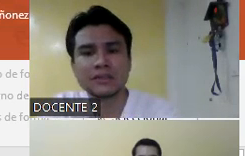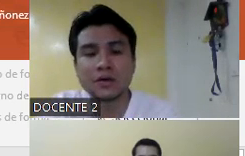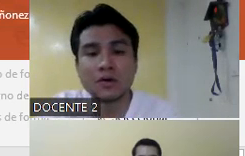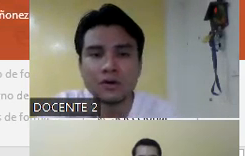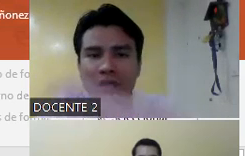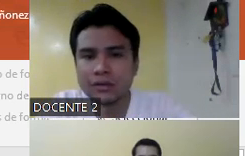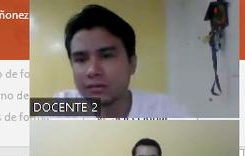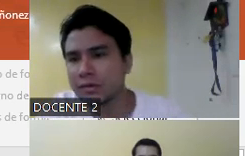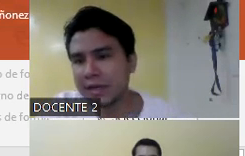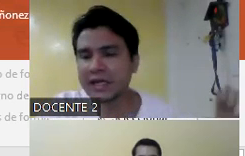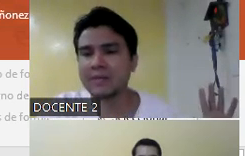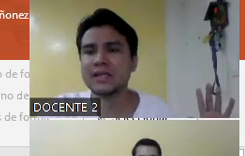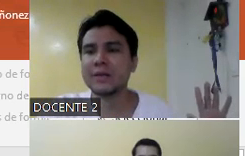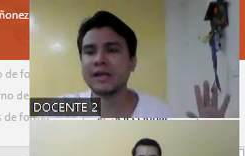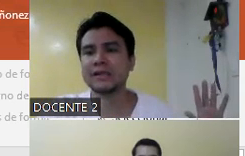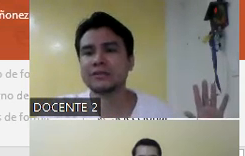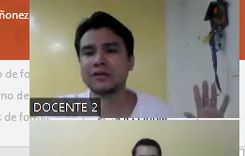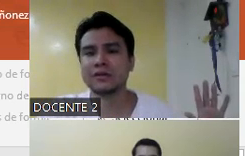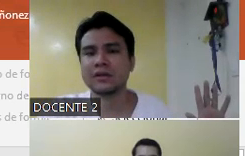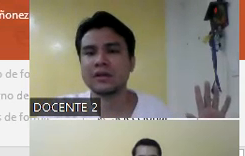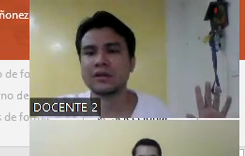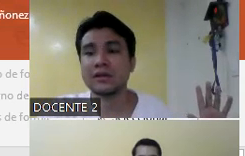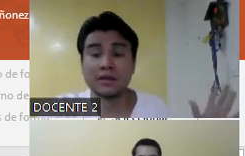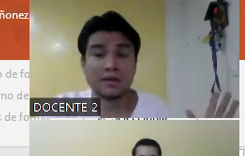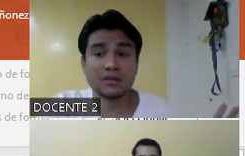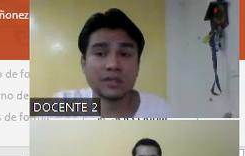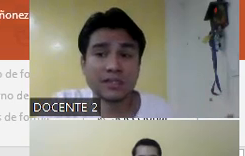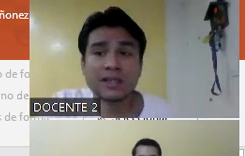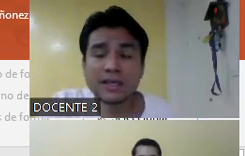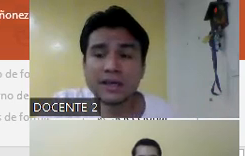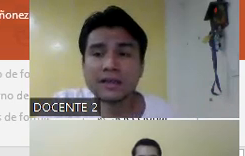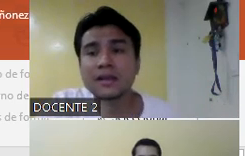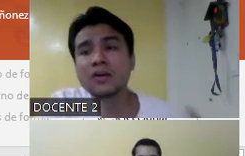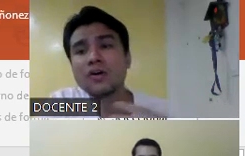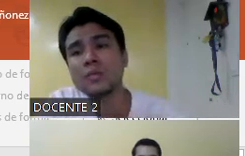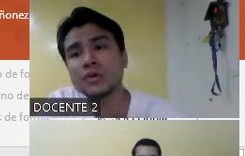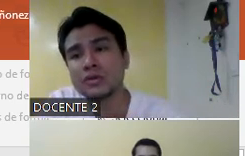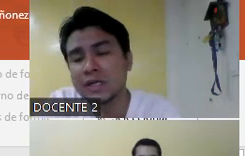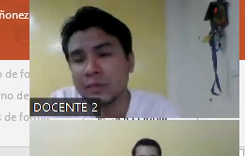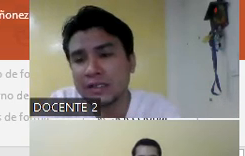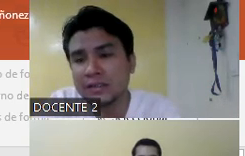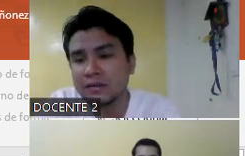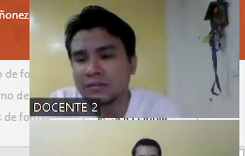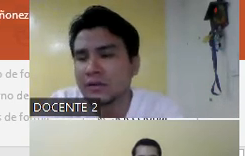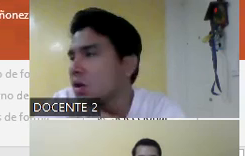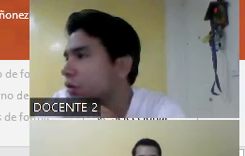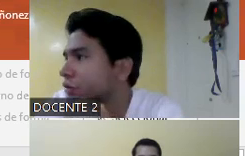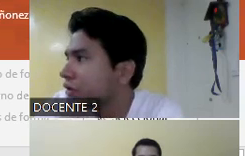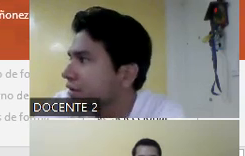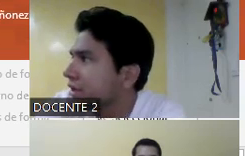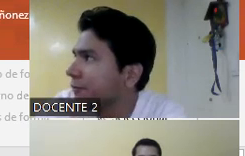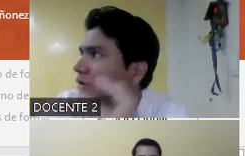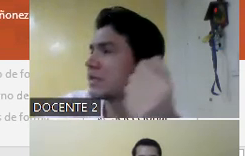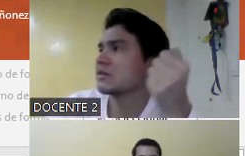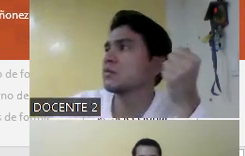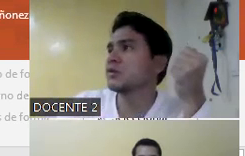gusta que esto esté colorido para que me llame la atención. Y es una estrategia de cómo yo llamo la atención. Uno